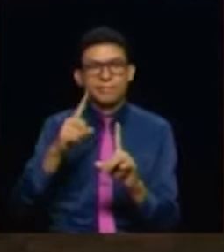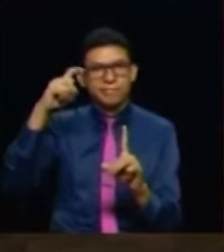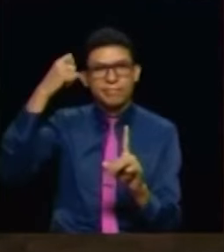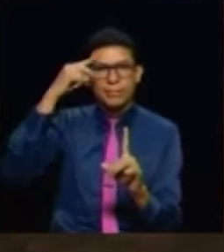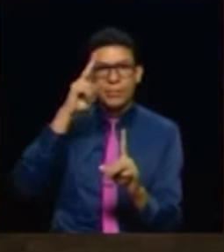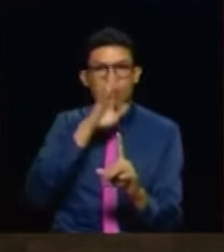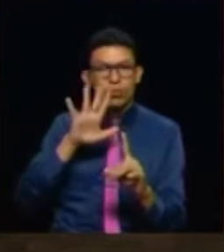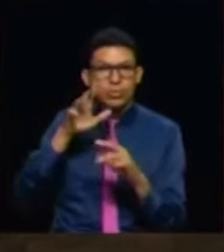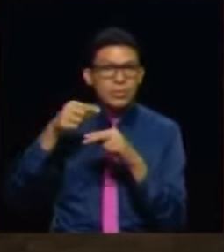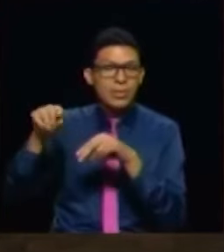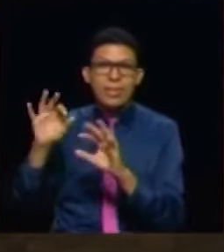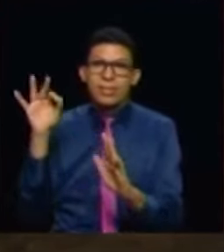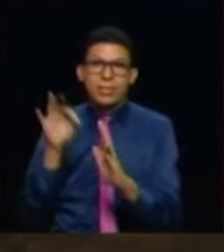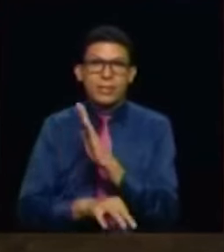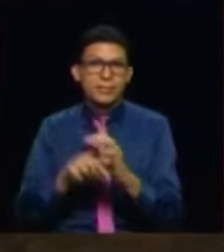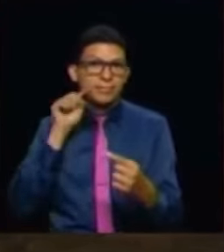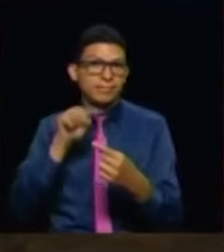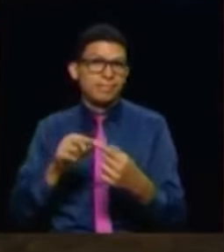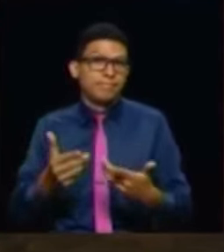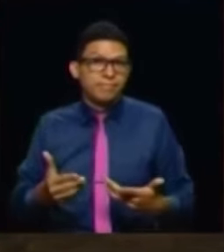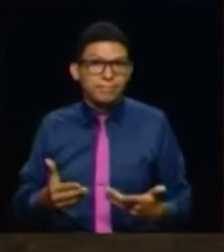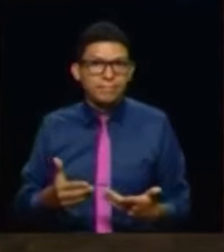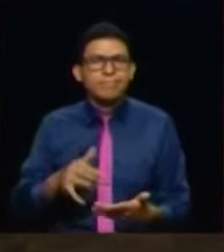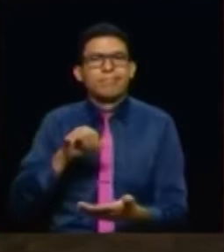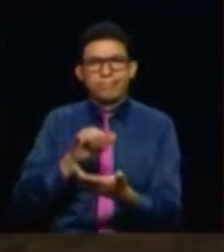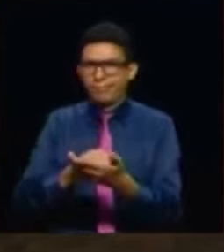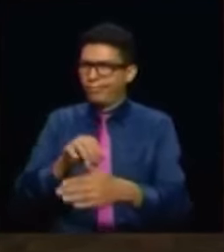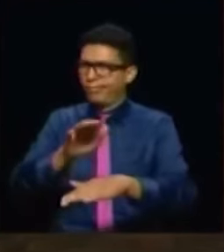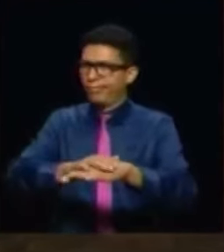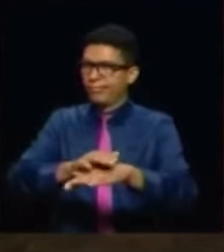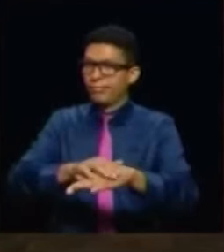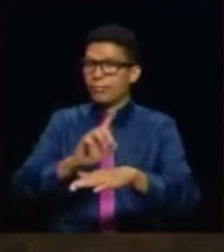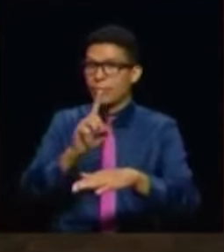nacional para este propósito, por lo que advierten que de